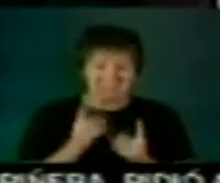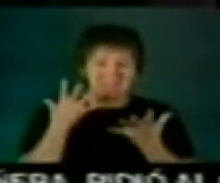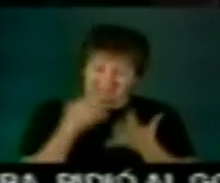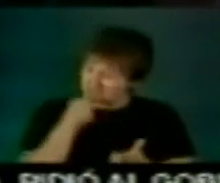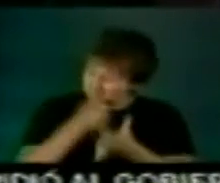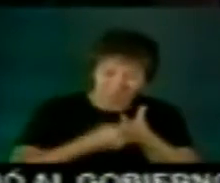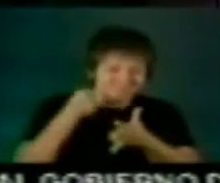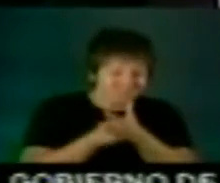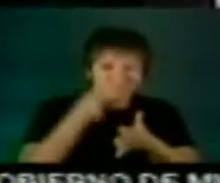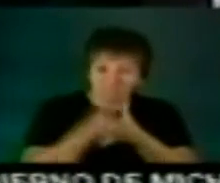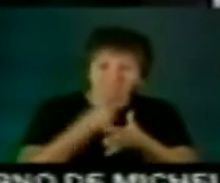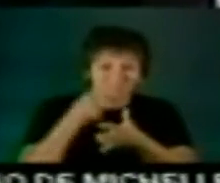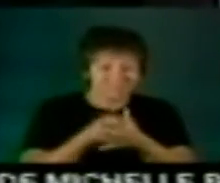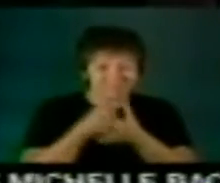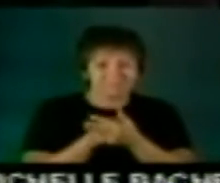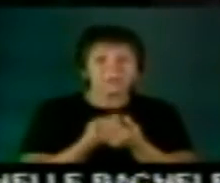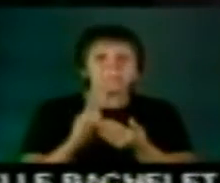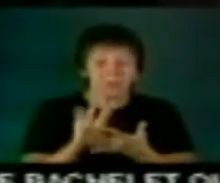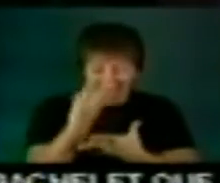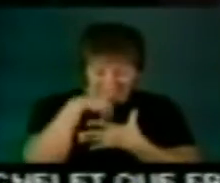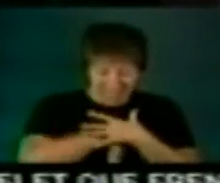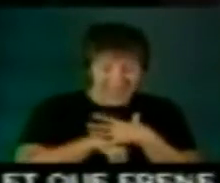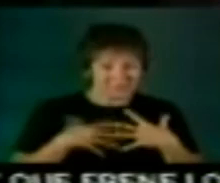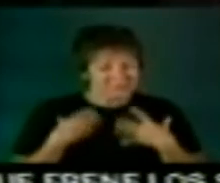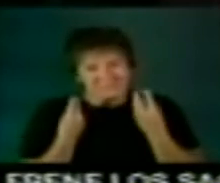porque aún están vivos los sentimientos.